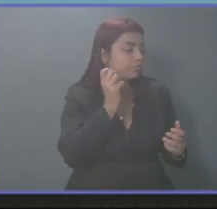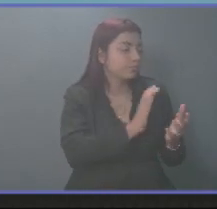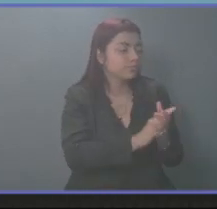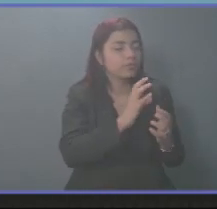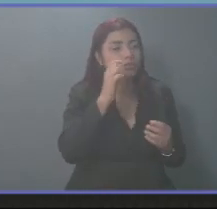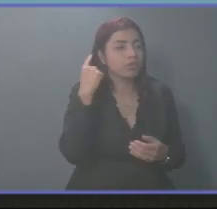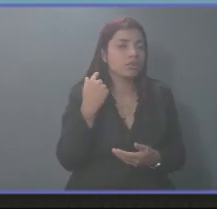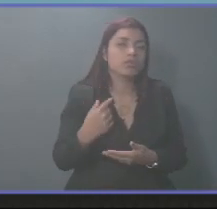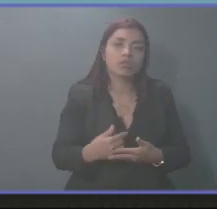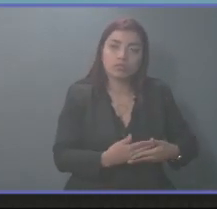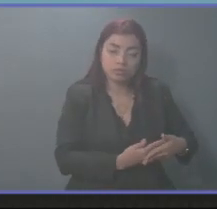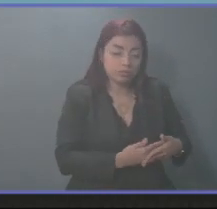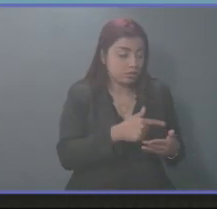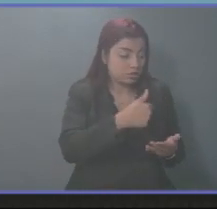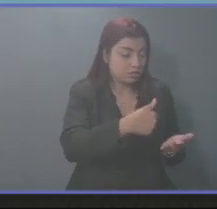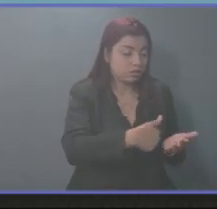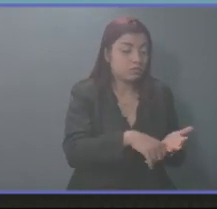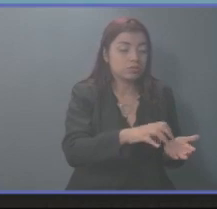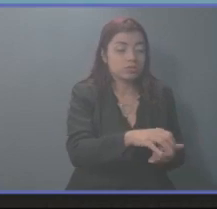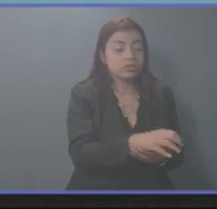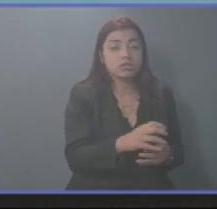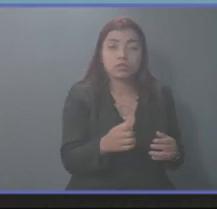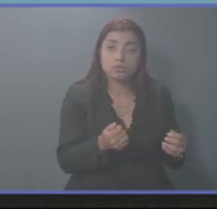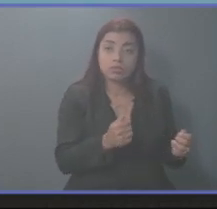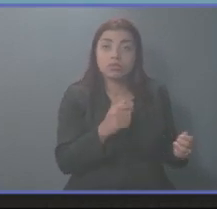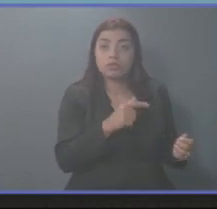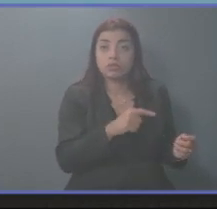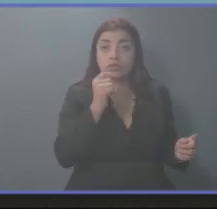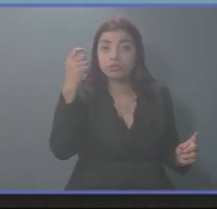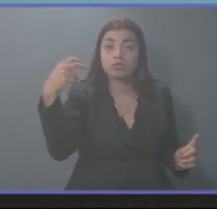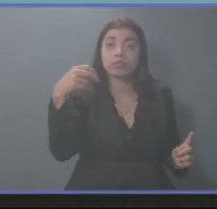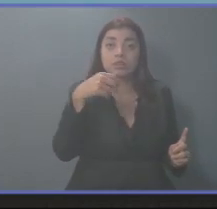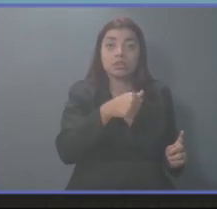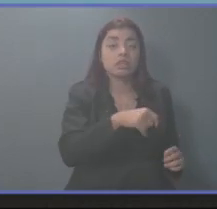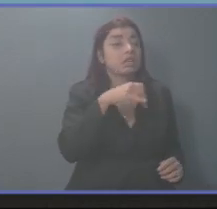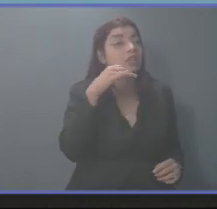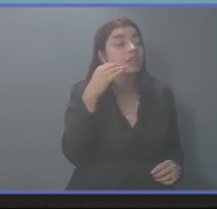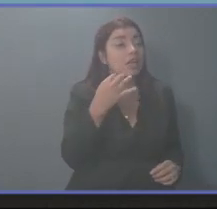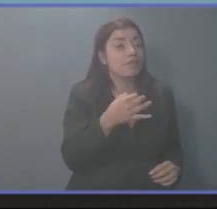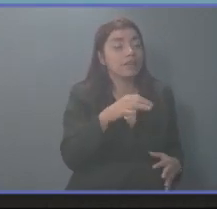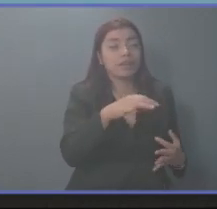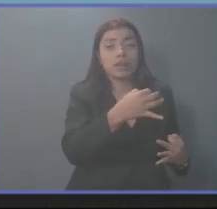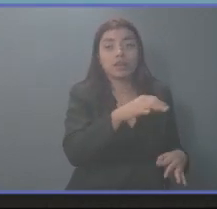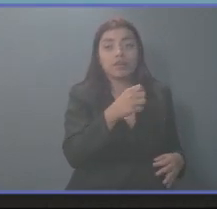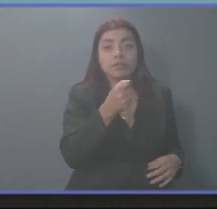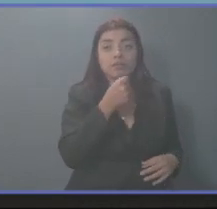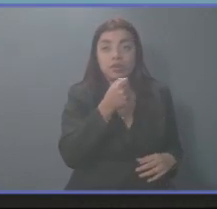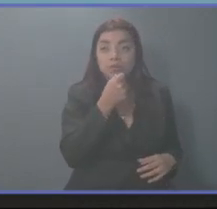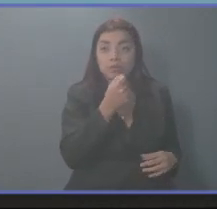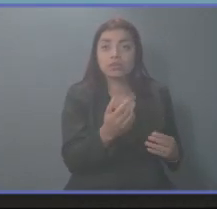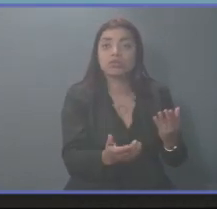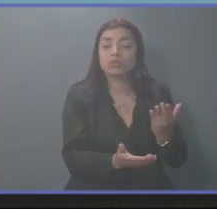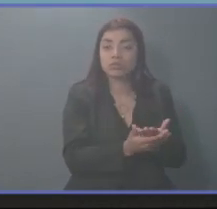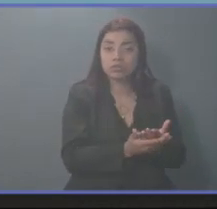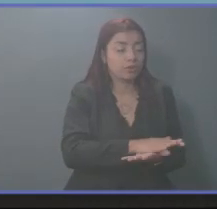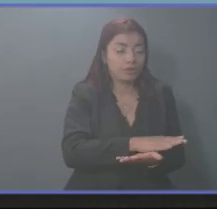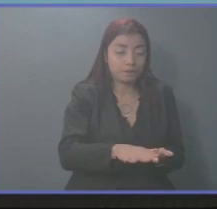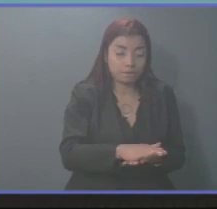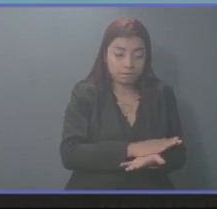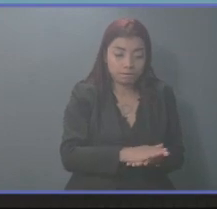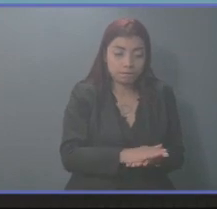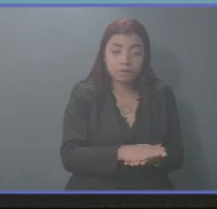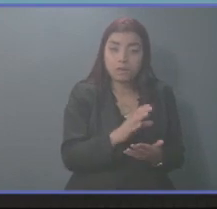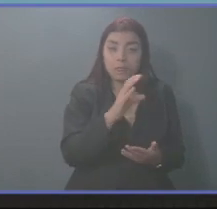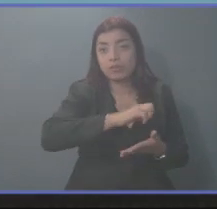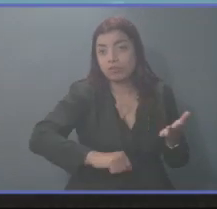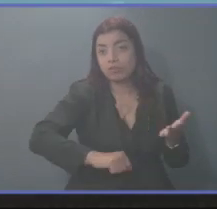edad residentes en un municipio que dependan de él, deberá comprobar anexando la documentación o identificación